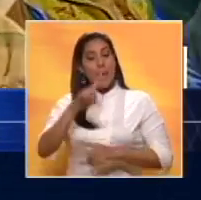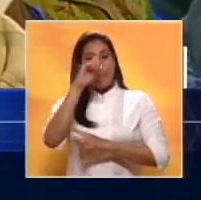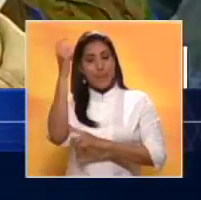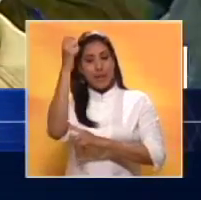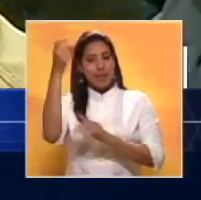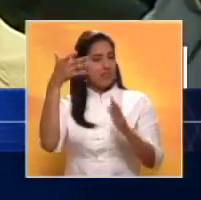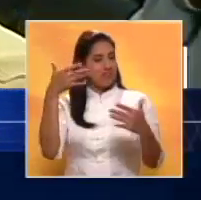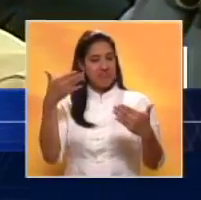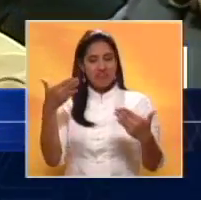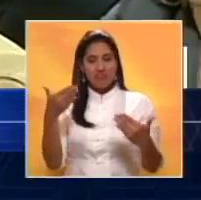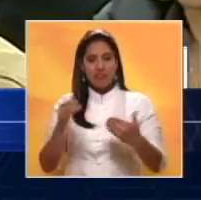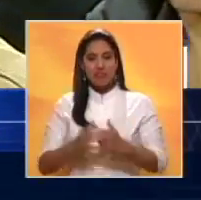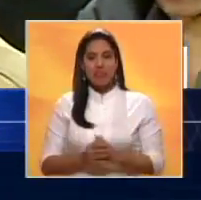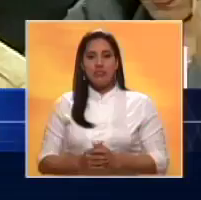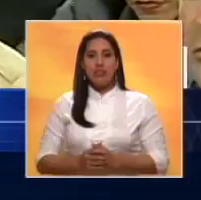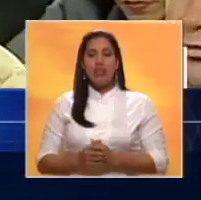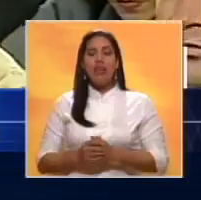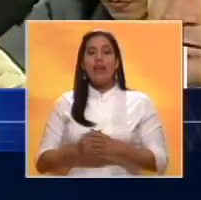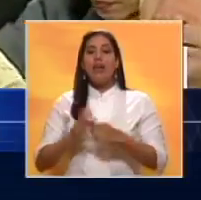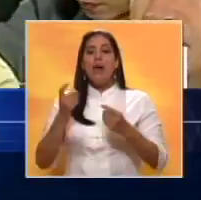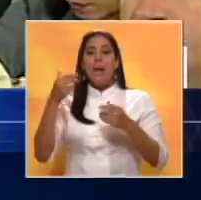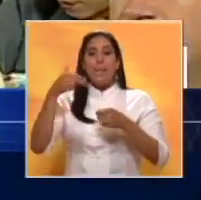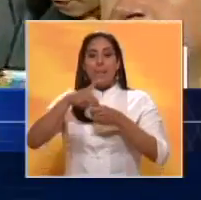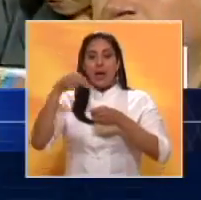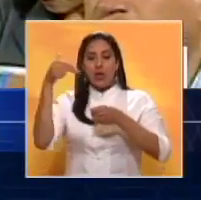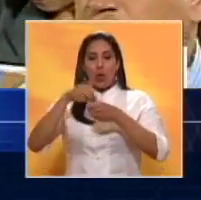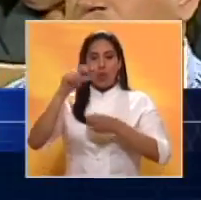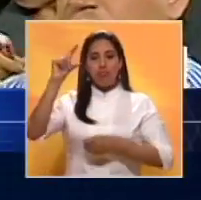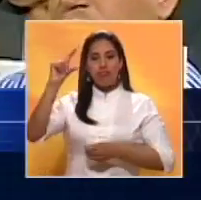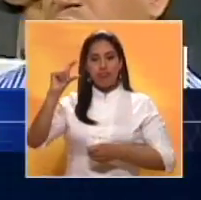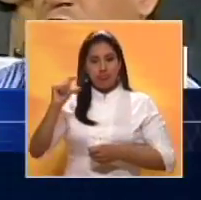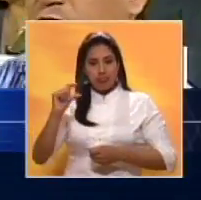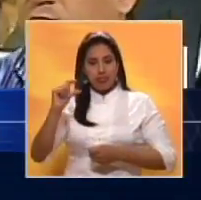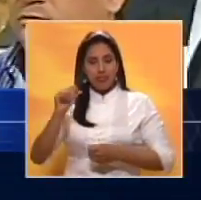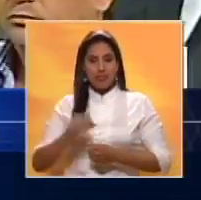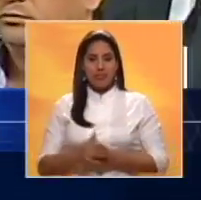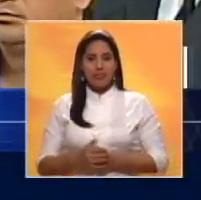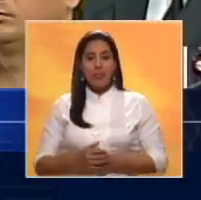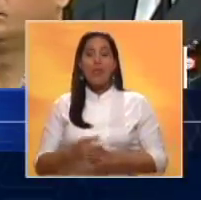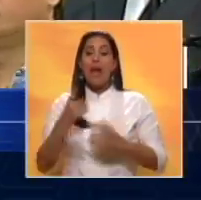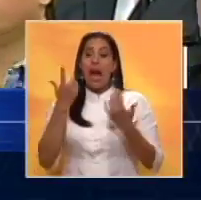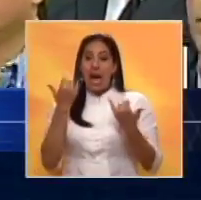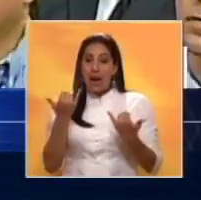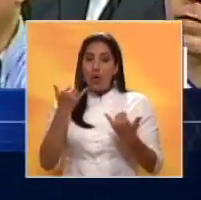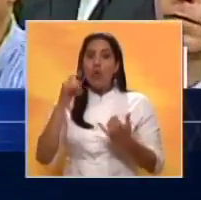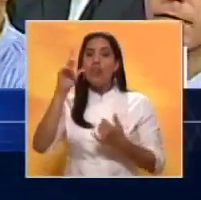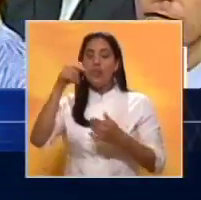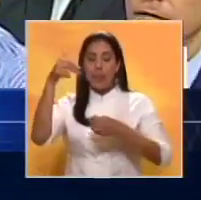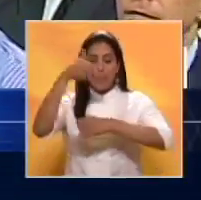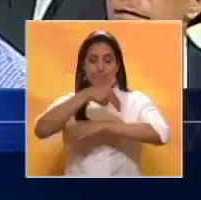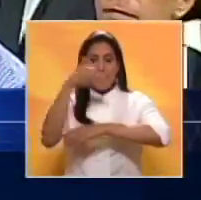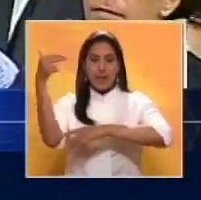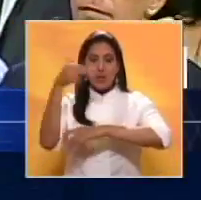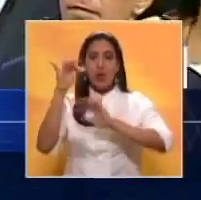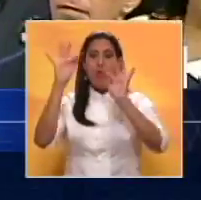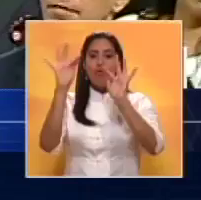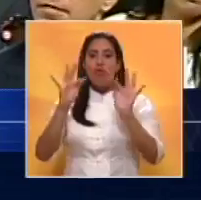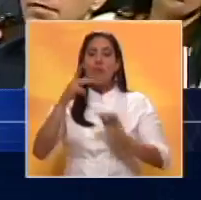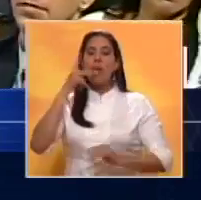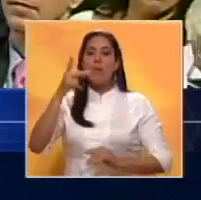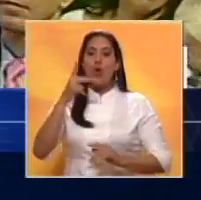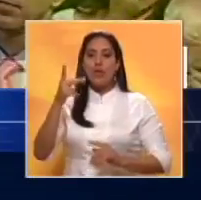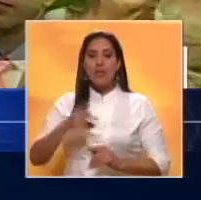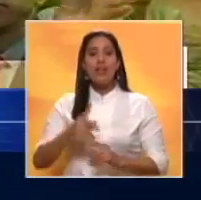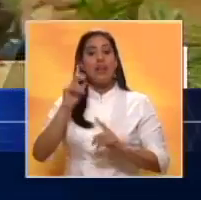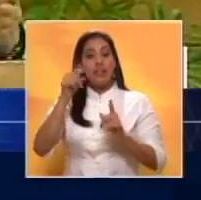primero de ellos, la baja de los precios del petróleo. La utilización del petróleo como una herramienta